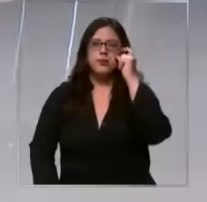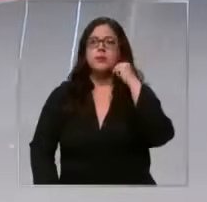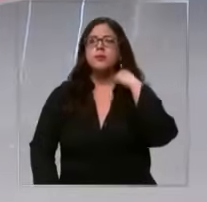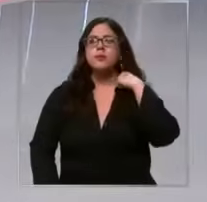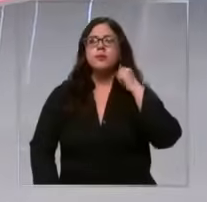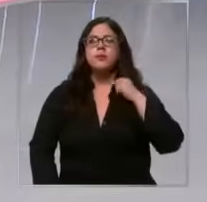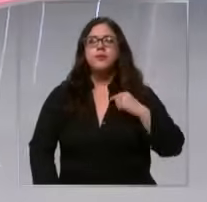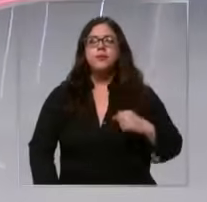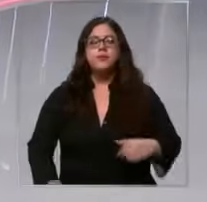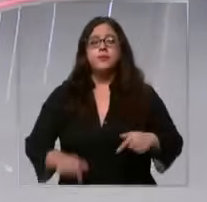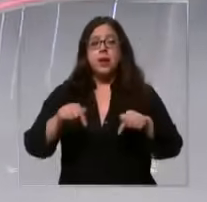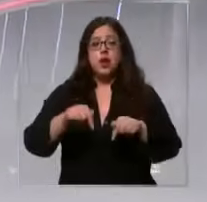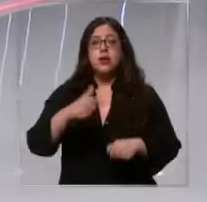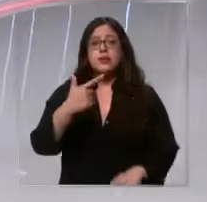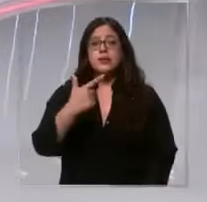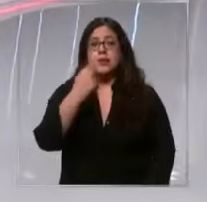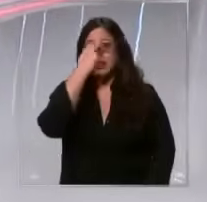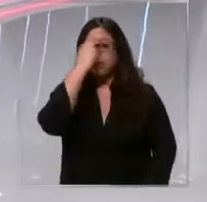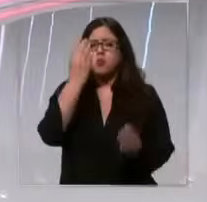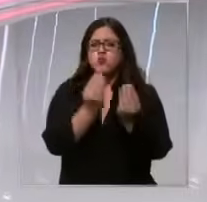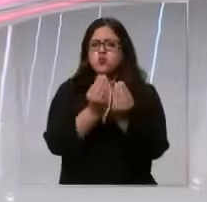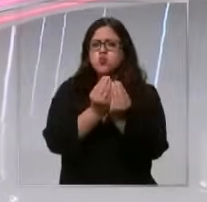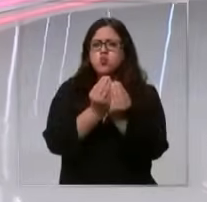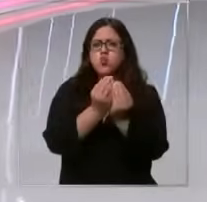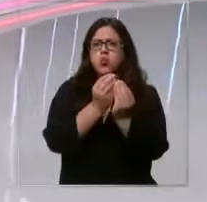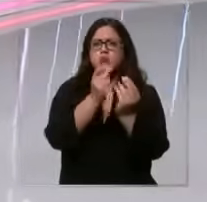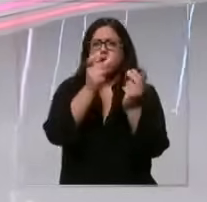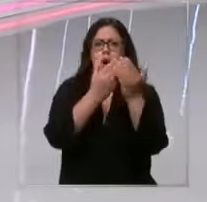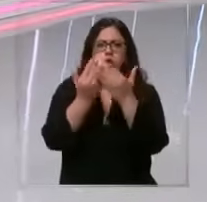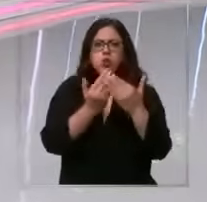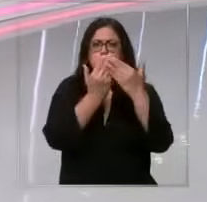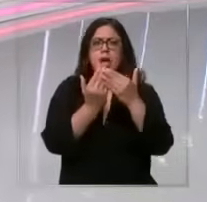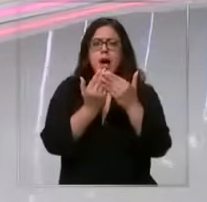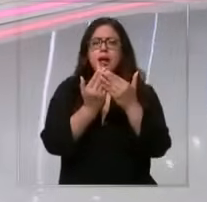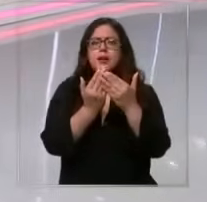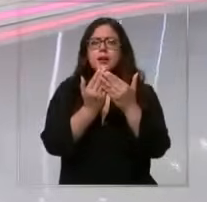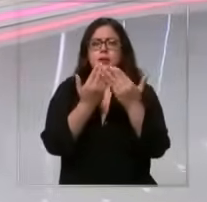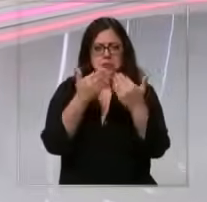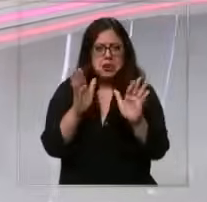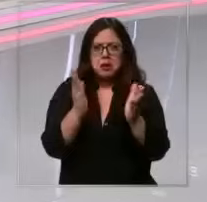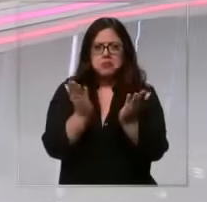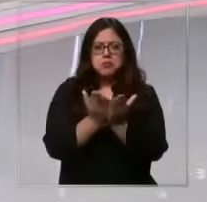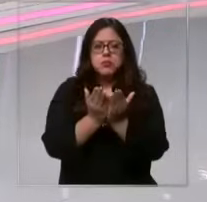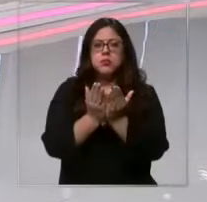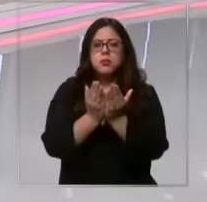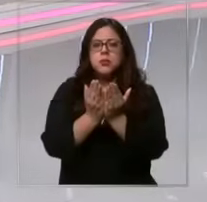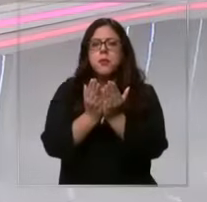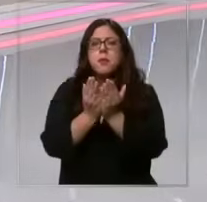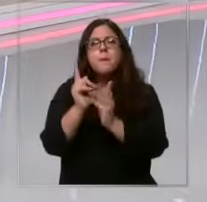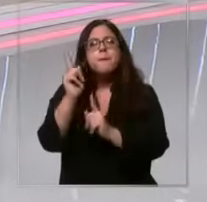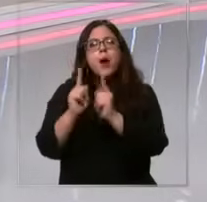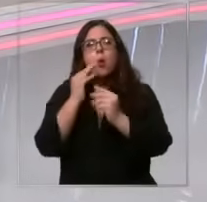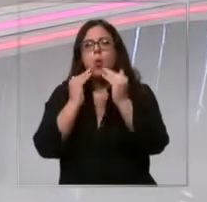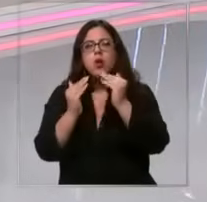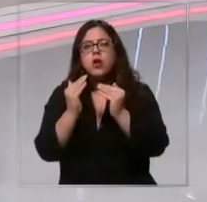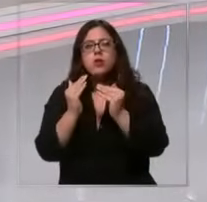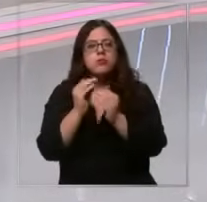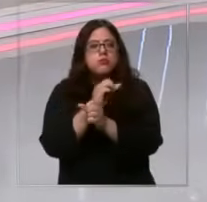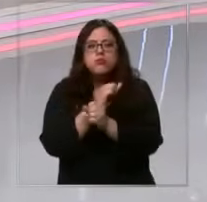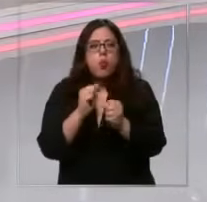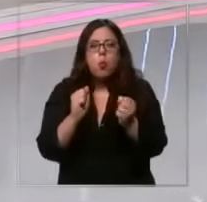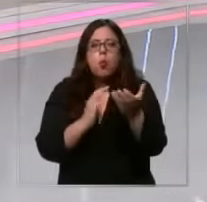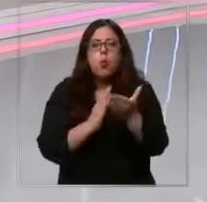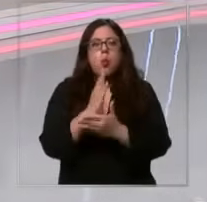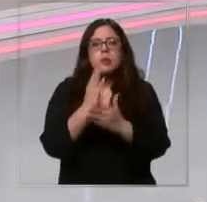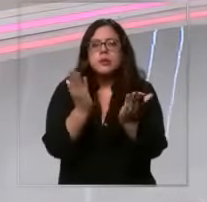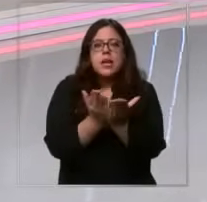Ya estamos a 7 de marzo, millones de escolares ya están en clases, pero todavía hay niños que no tienen colegio para poder iniciar su año